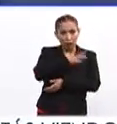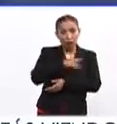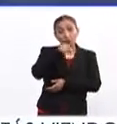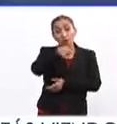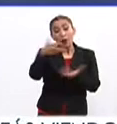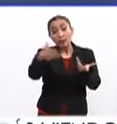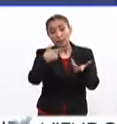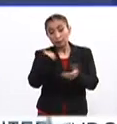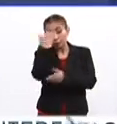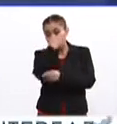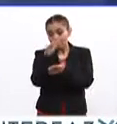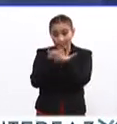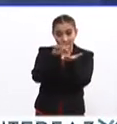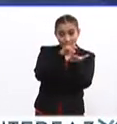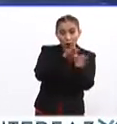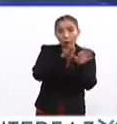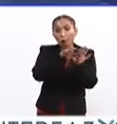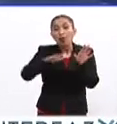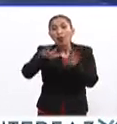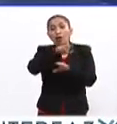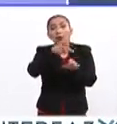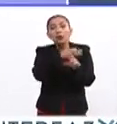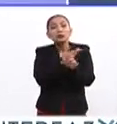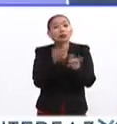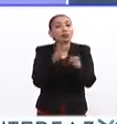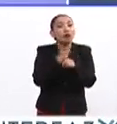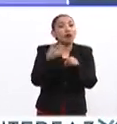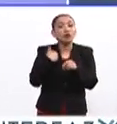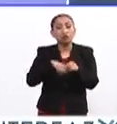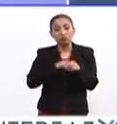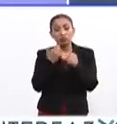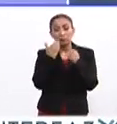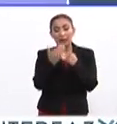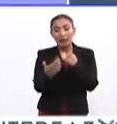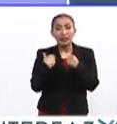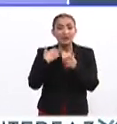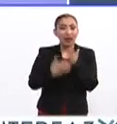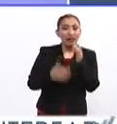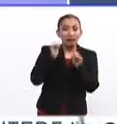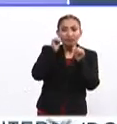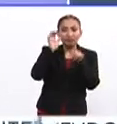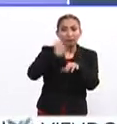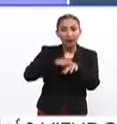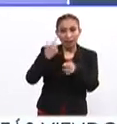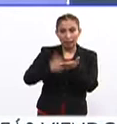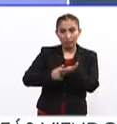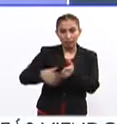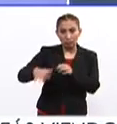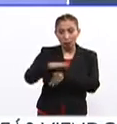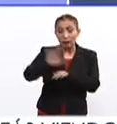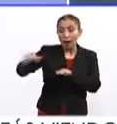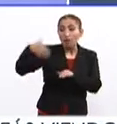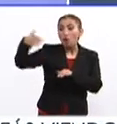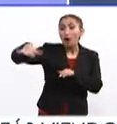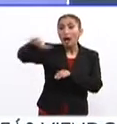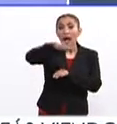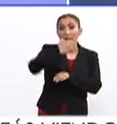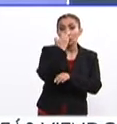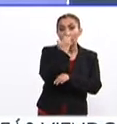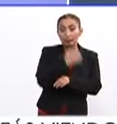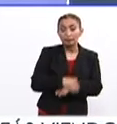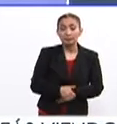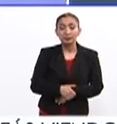general para saber cómo estábamos, cuáles eran nuestras fortalezas y las debilidades al interior y al exterior del